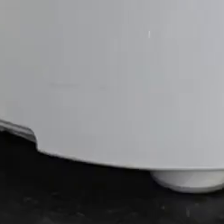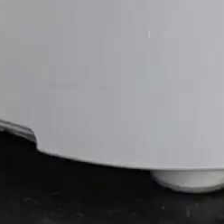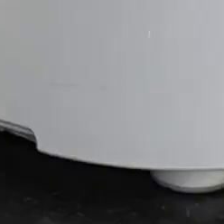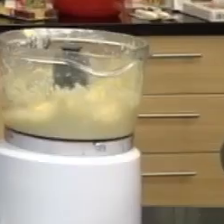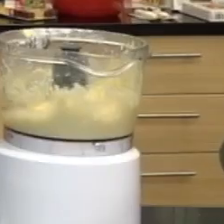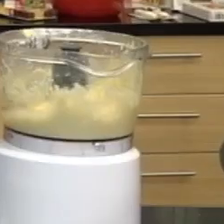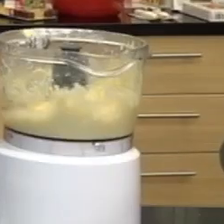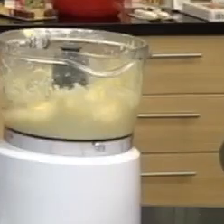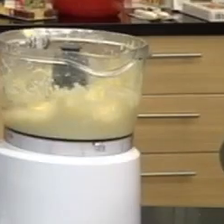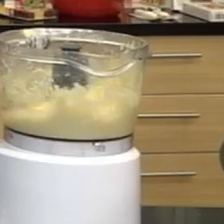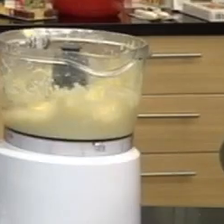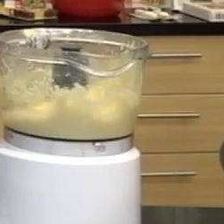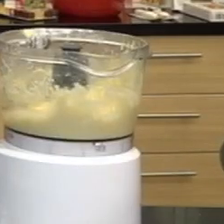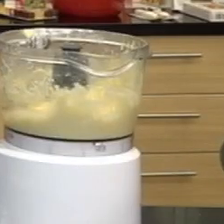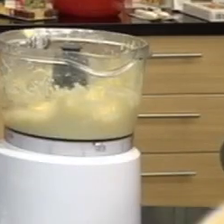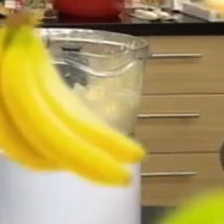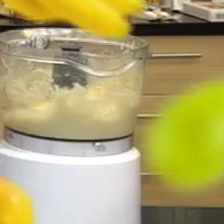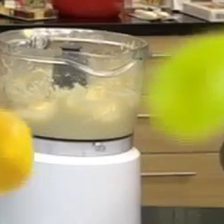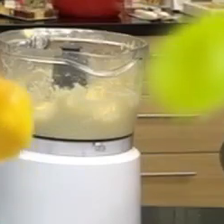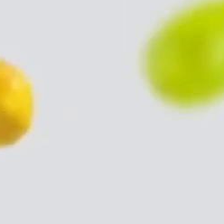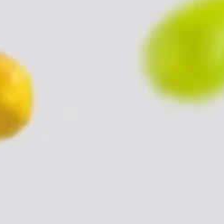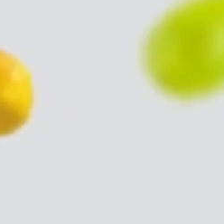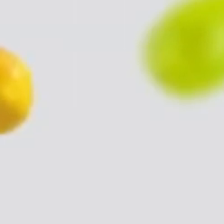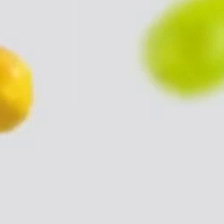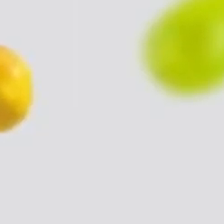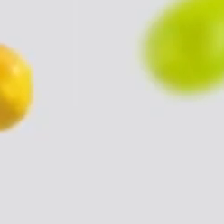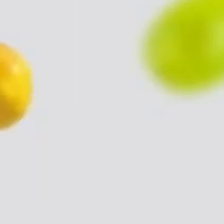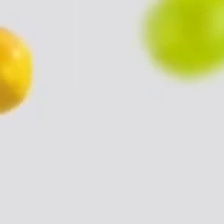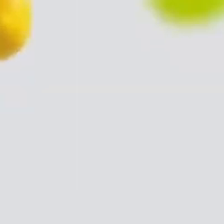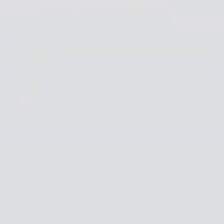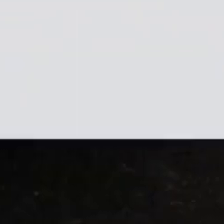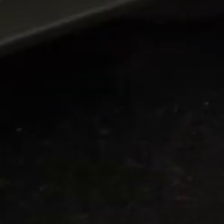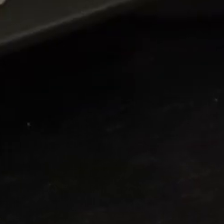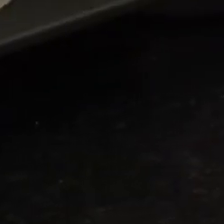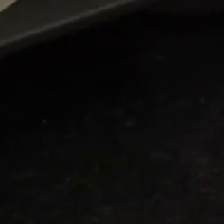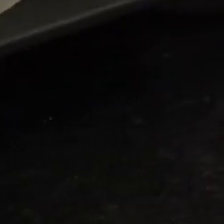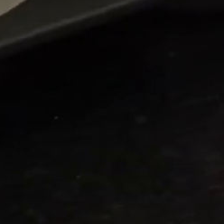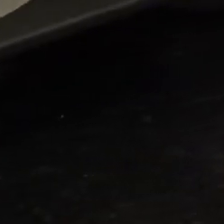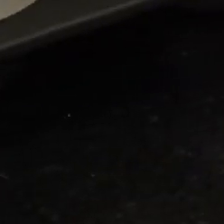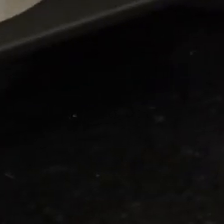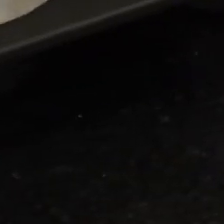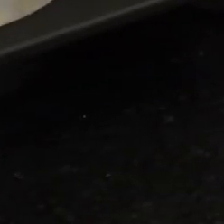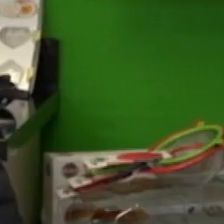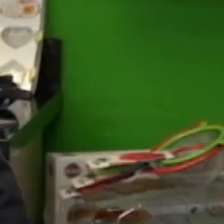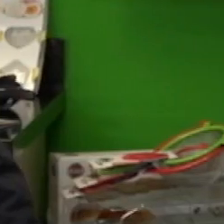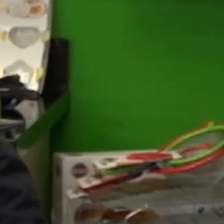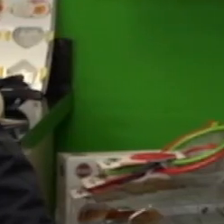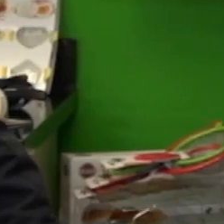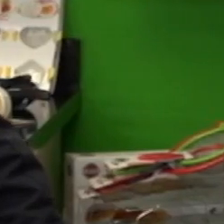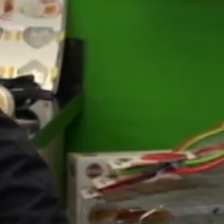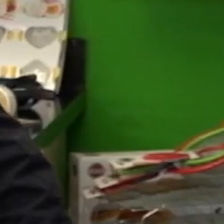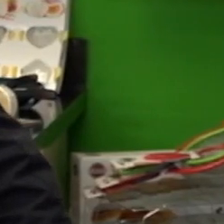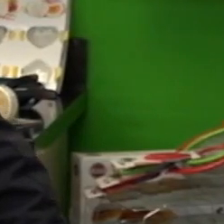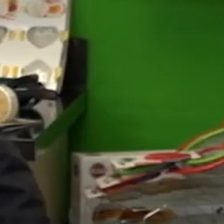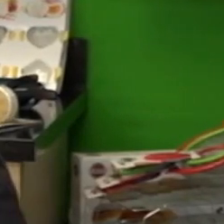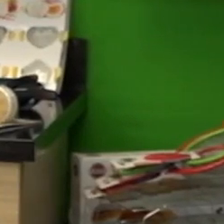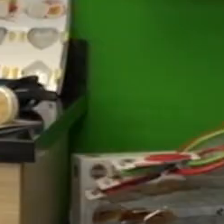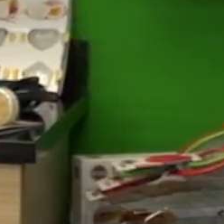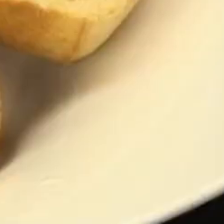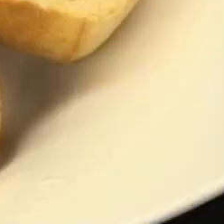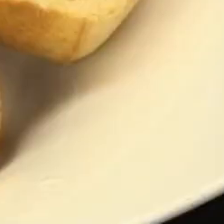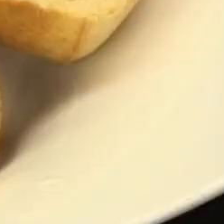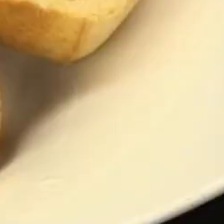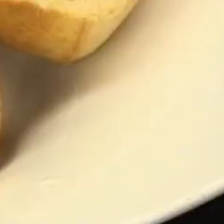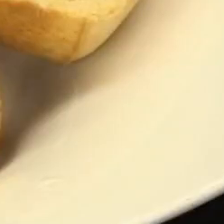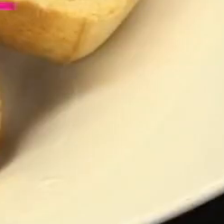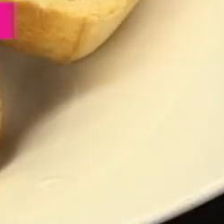sus invitados en Me gustaron. Sin Secretos con Doris. La verdad es que me encanta lo que